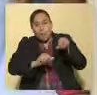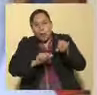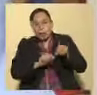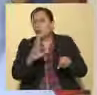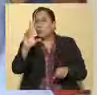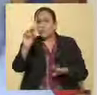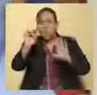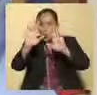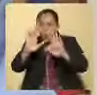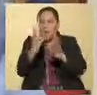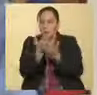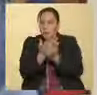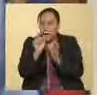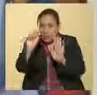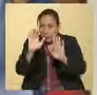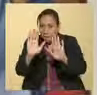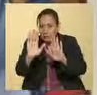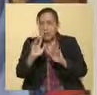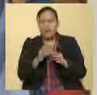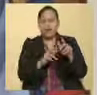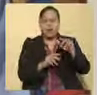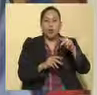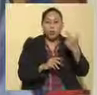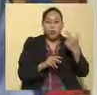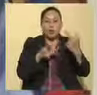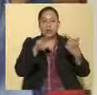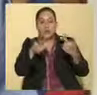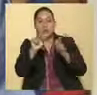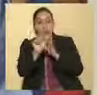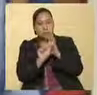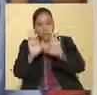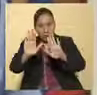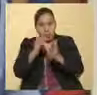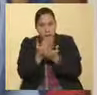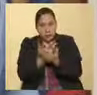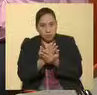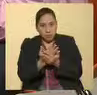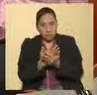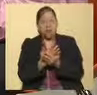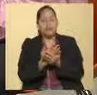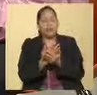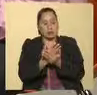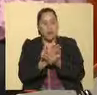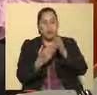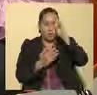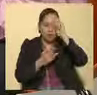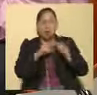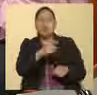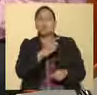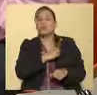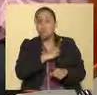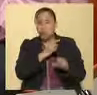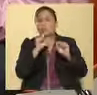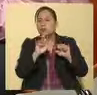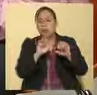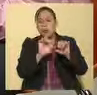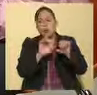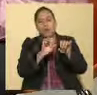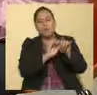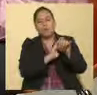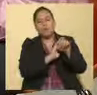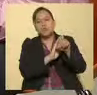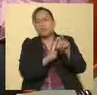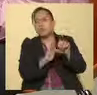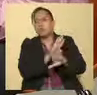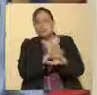No, vamos a esperarnos por lo menos 12, 18 meses y seguramente va a cerrar solita esta hernia. Okay. Tenemos